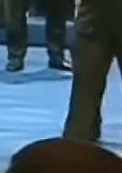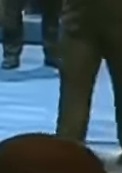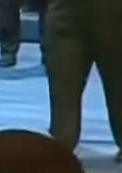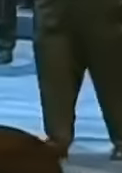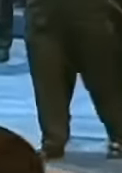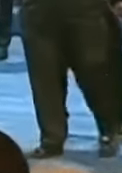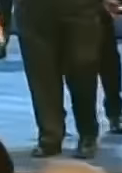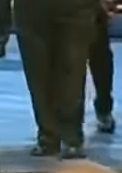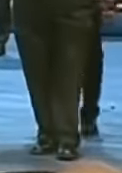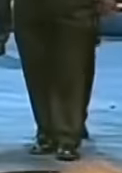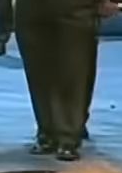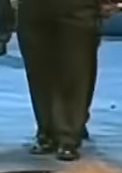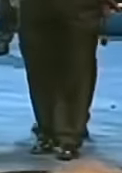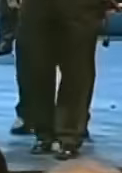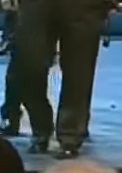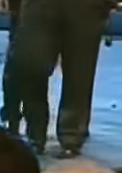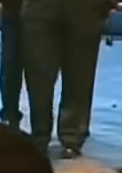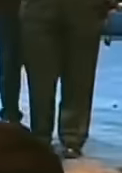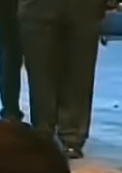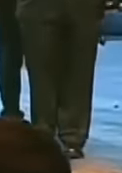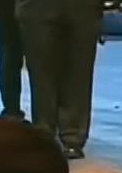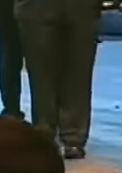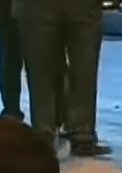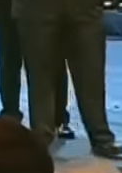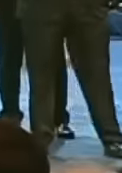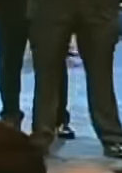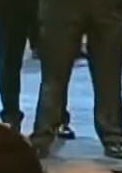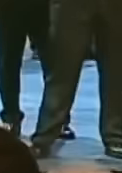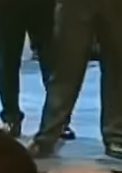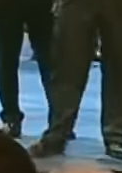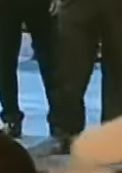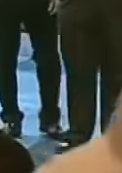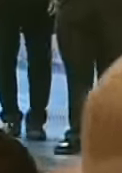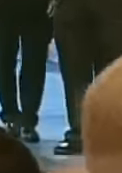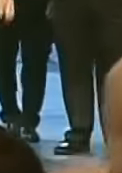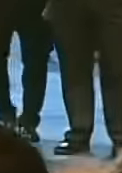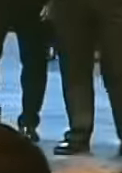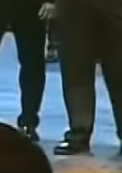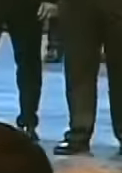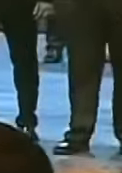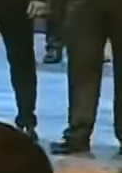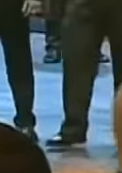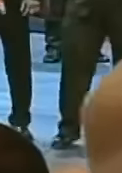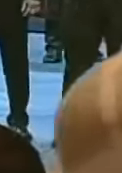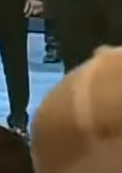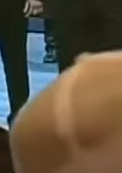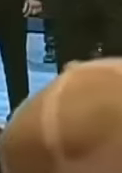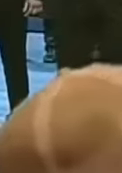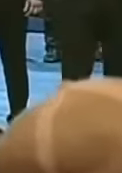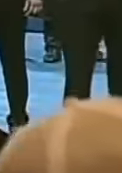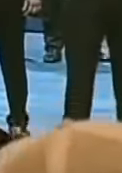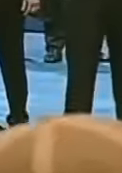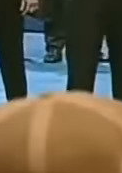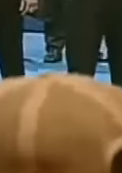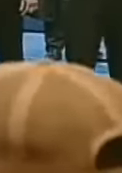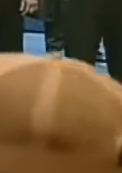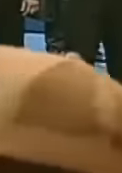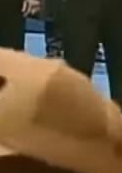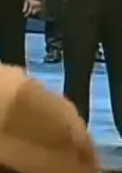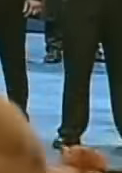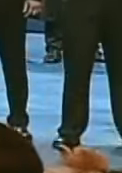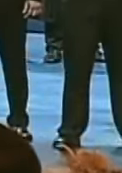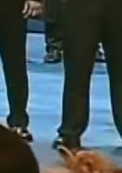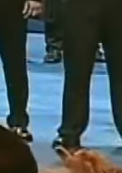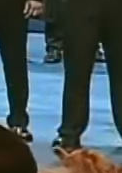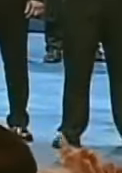para dirimir cualquier conflicto relacionado a esta controversia es el Acuerdo de Ginebra entre las partes. Así lo ha